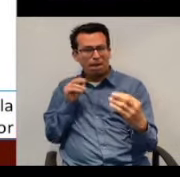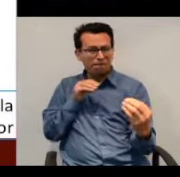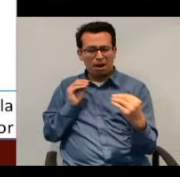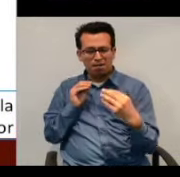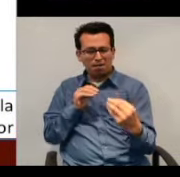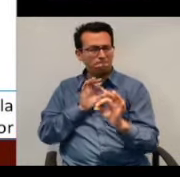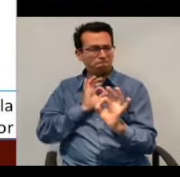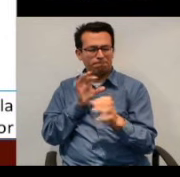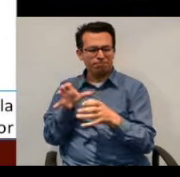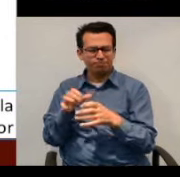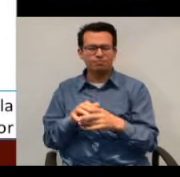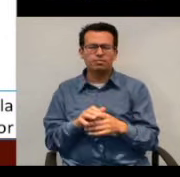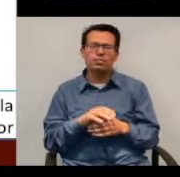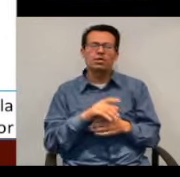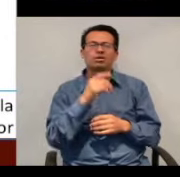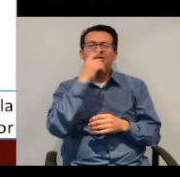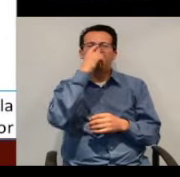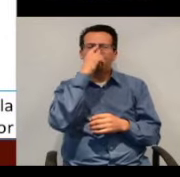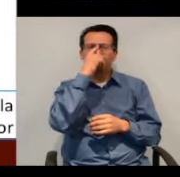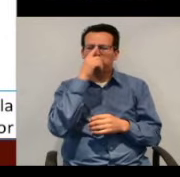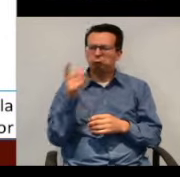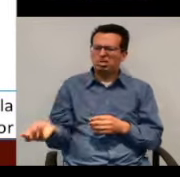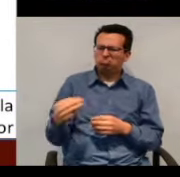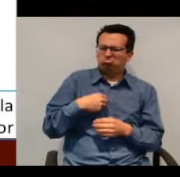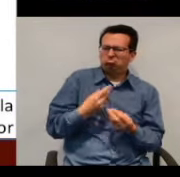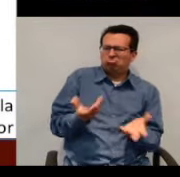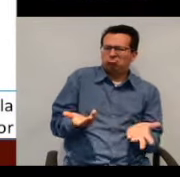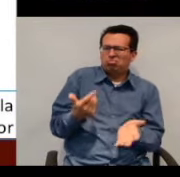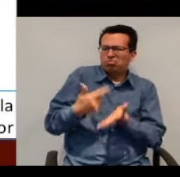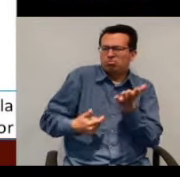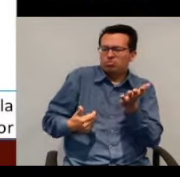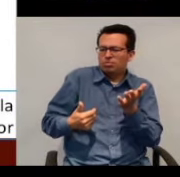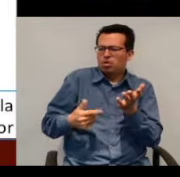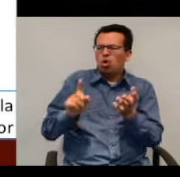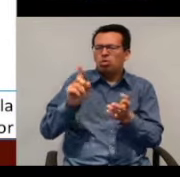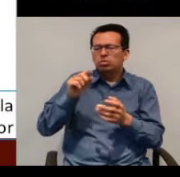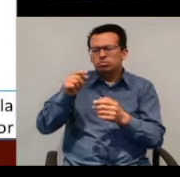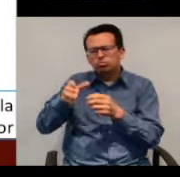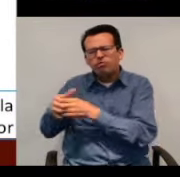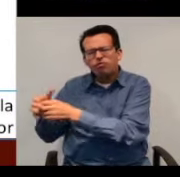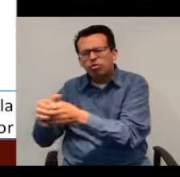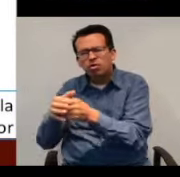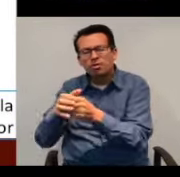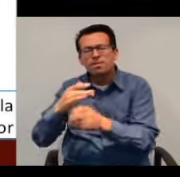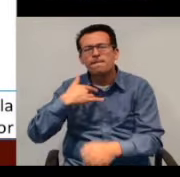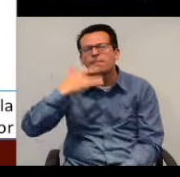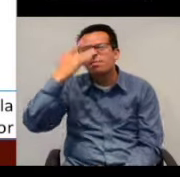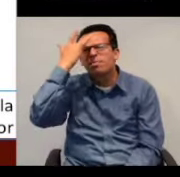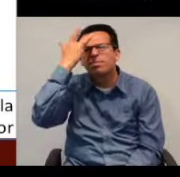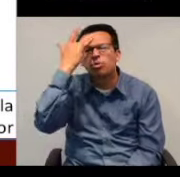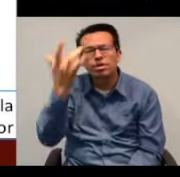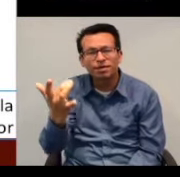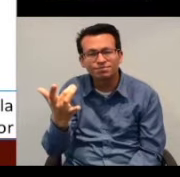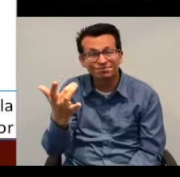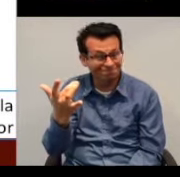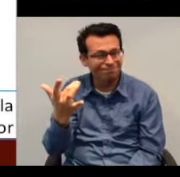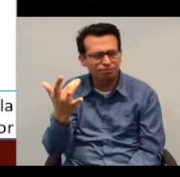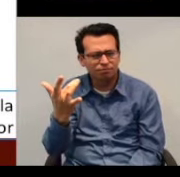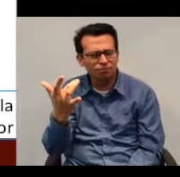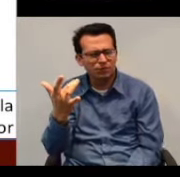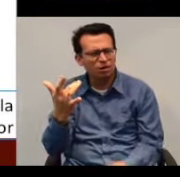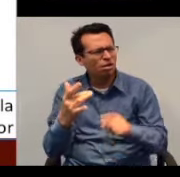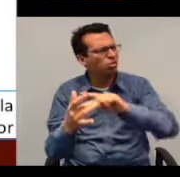porqué de esa necesidad pensando en ese ideal de una educación para todas y todos, como pueden verlo en la